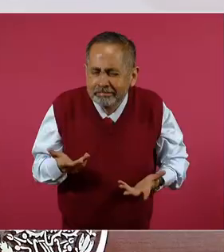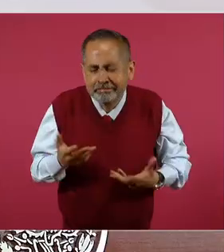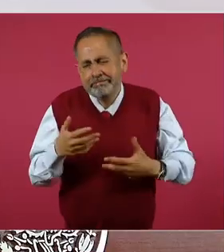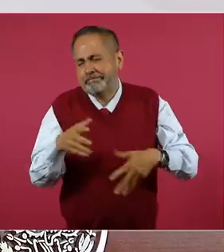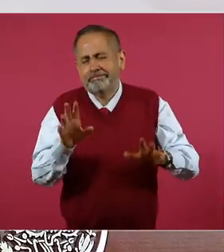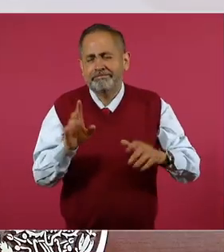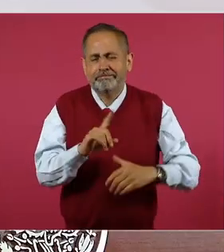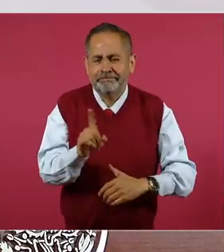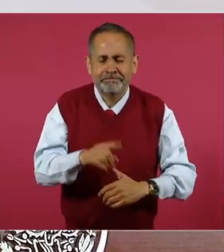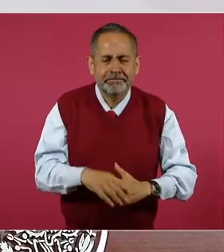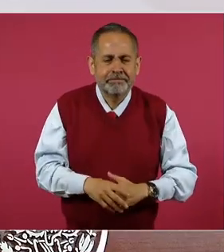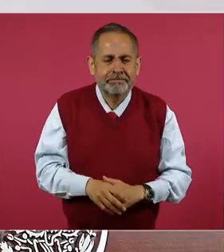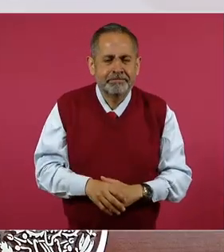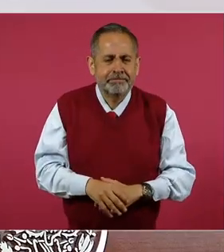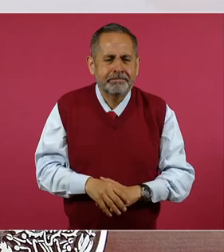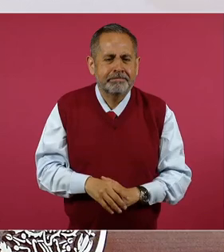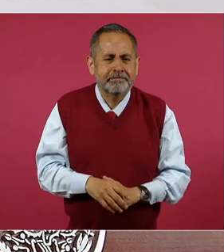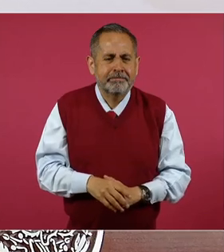son